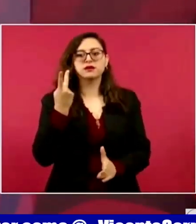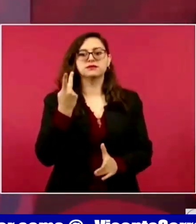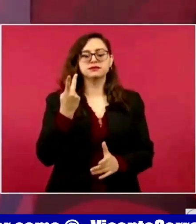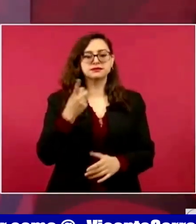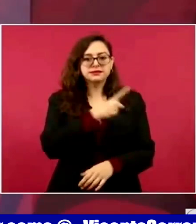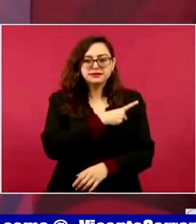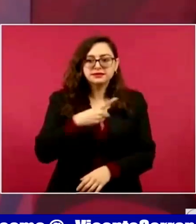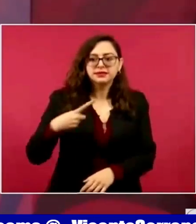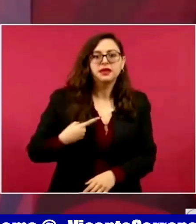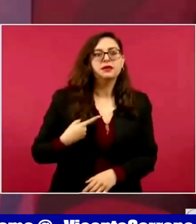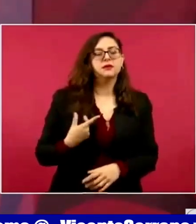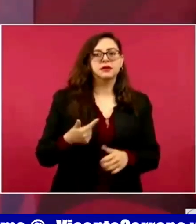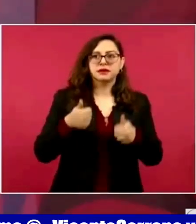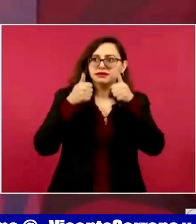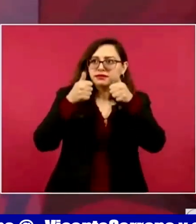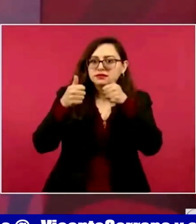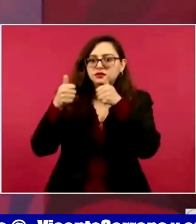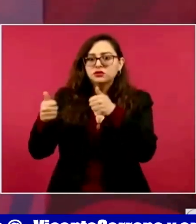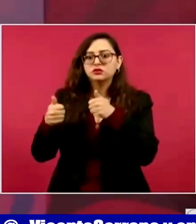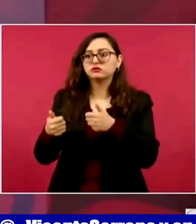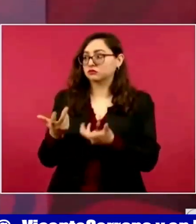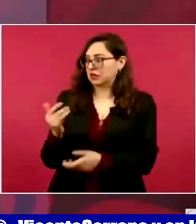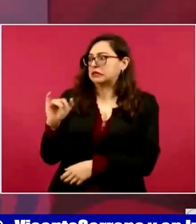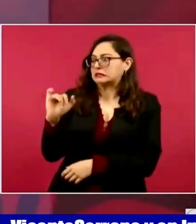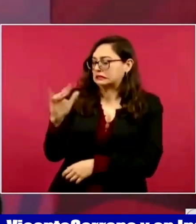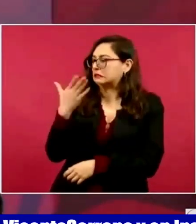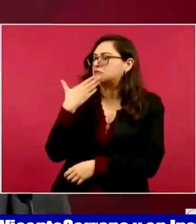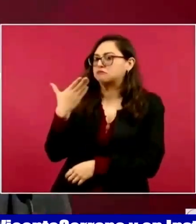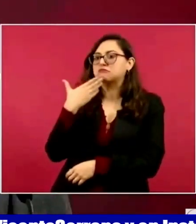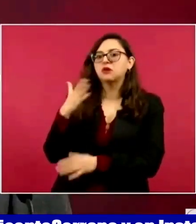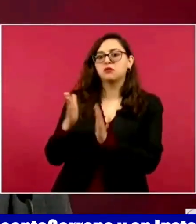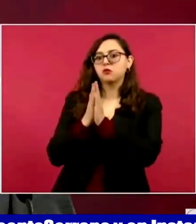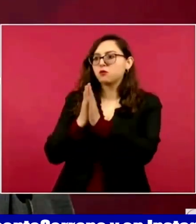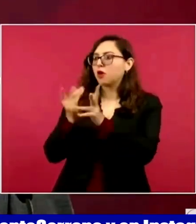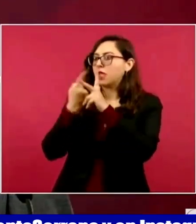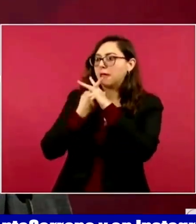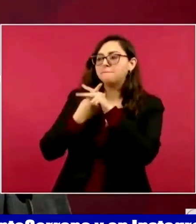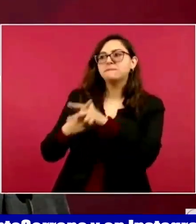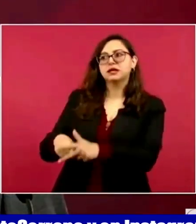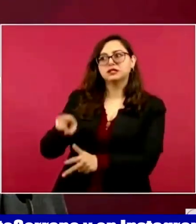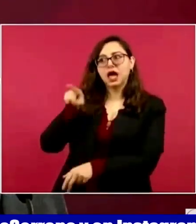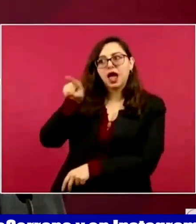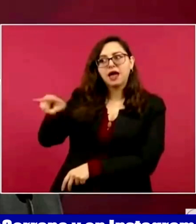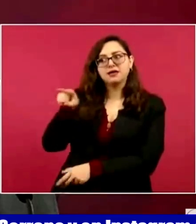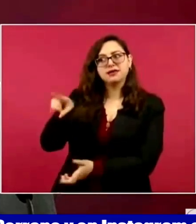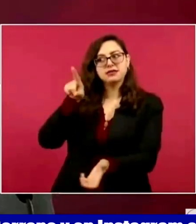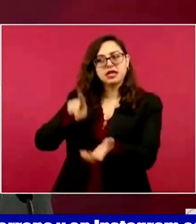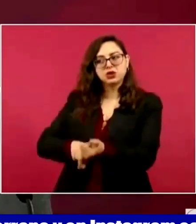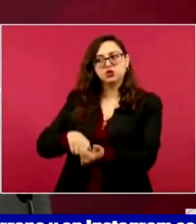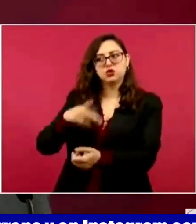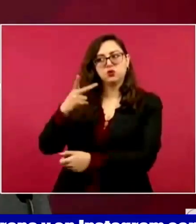Pues que empiece por el Poder Judicial. Ya tuvo Tiene